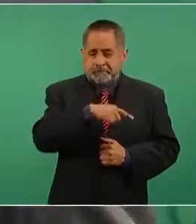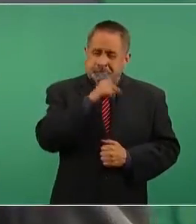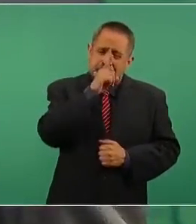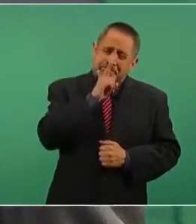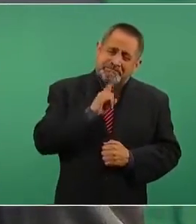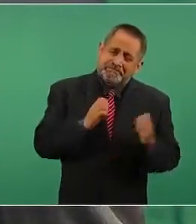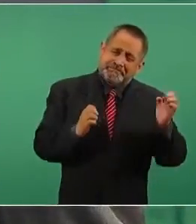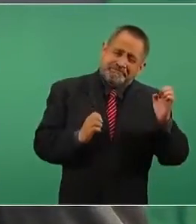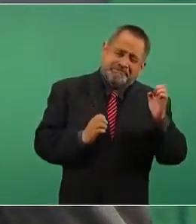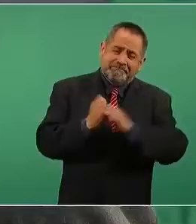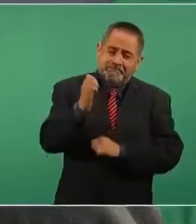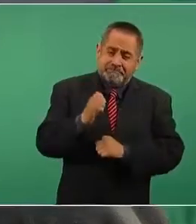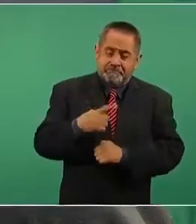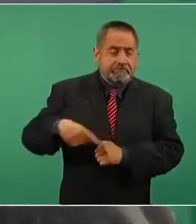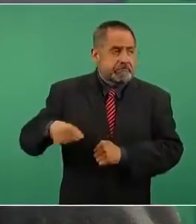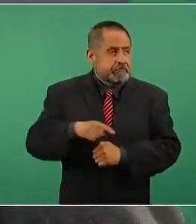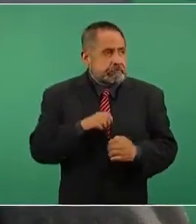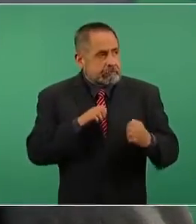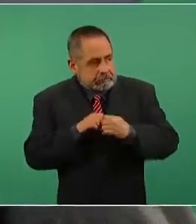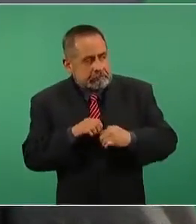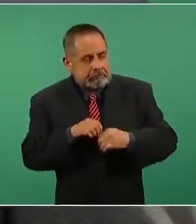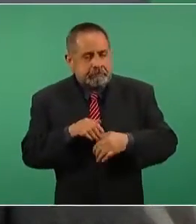mintieron, engañaron.